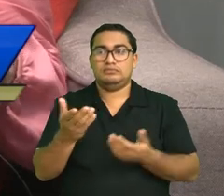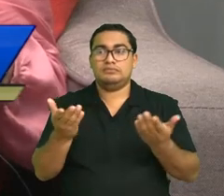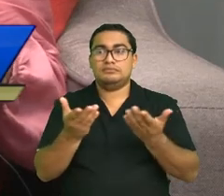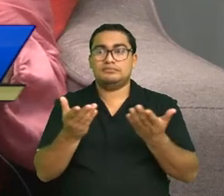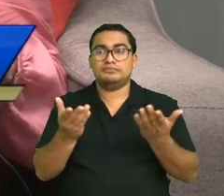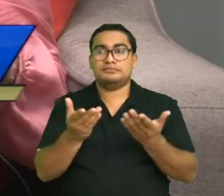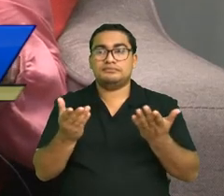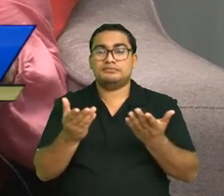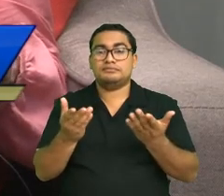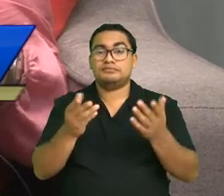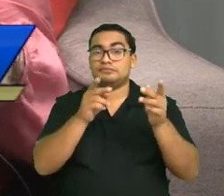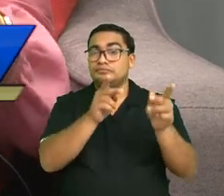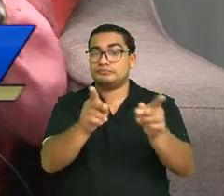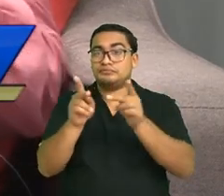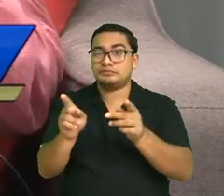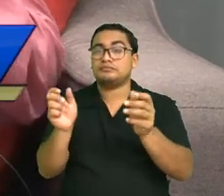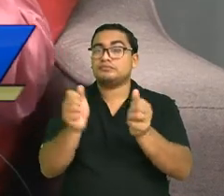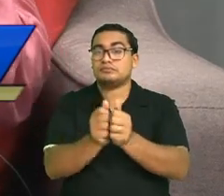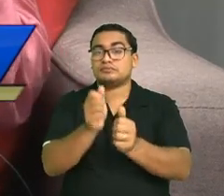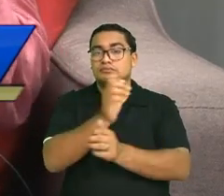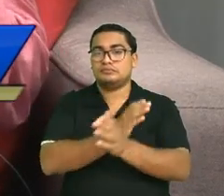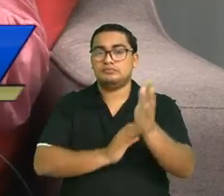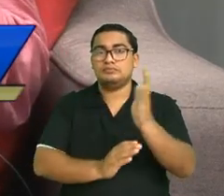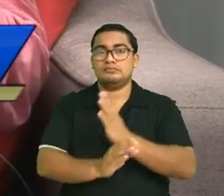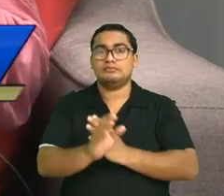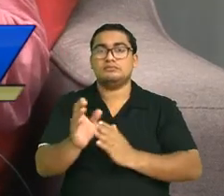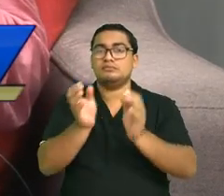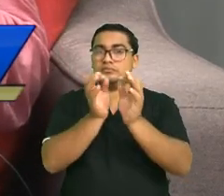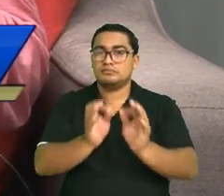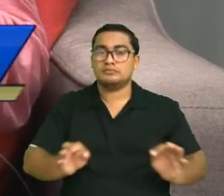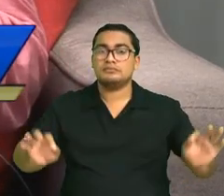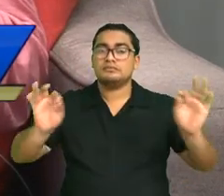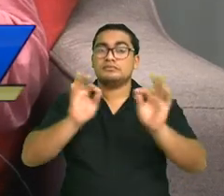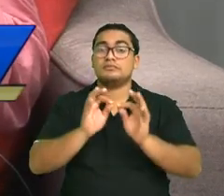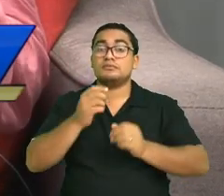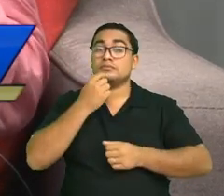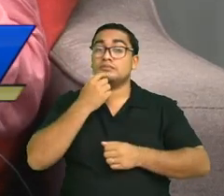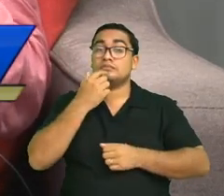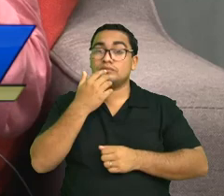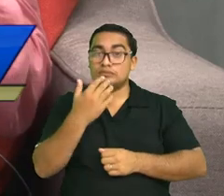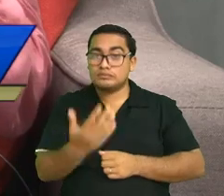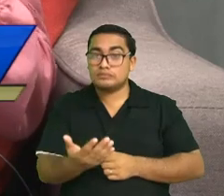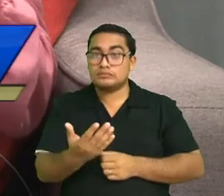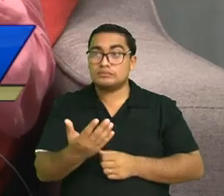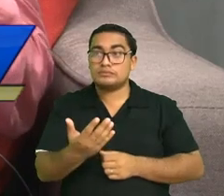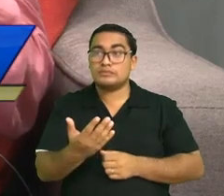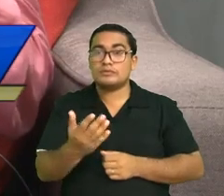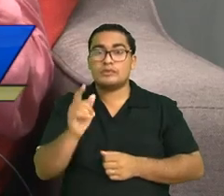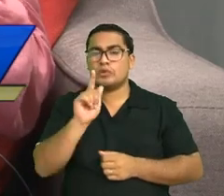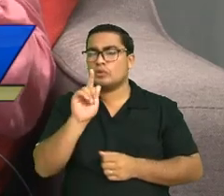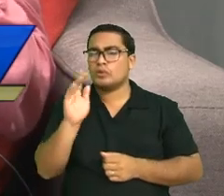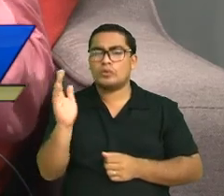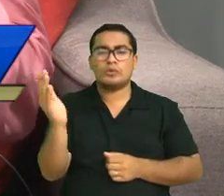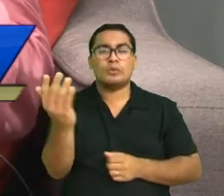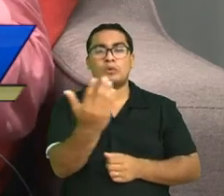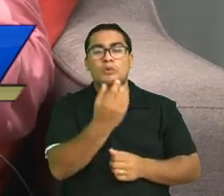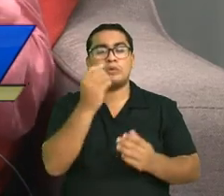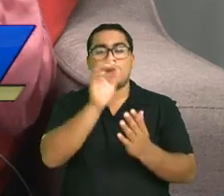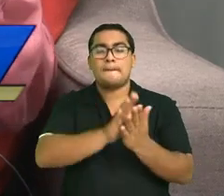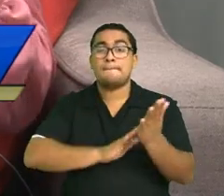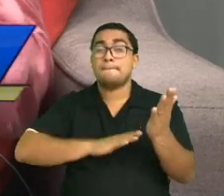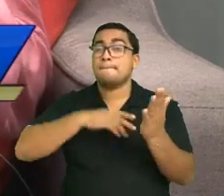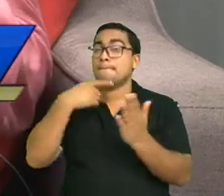alguna discapacidad. Y esto es importante porque todos los programas, todos los